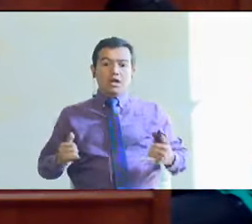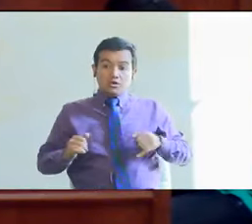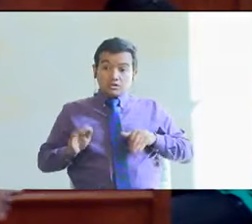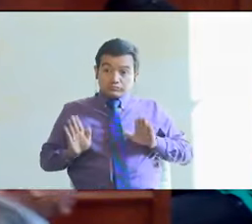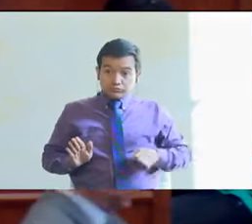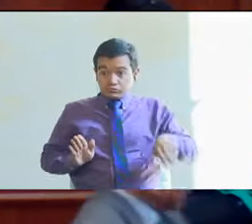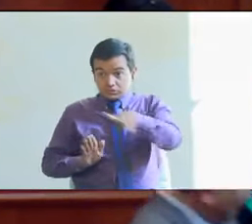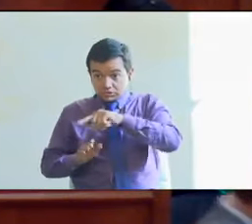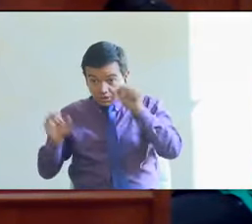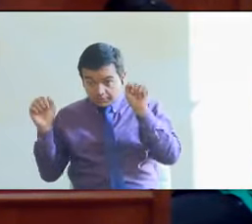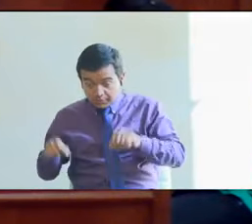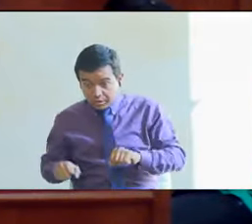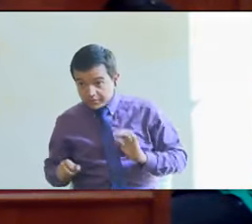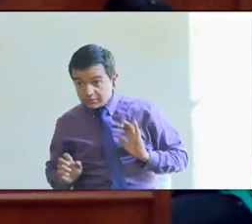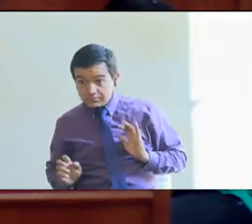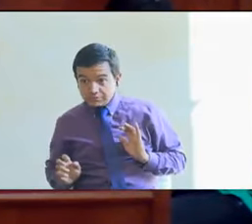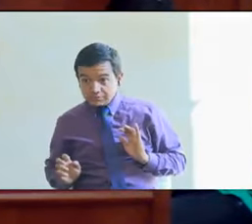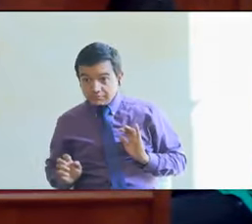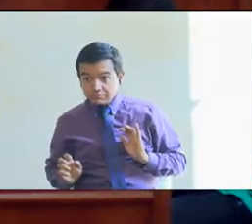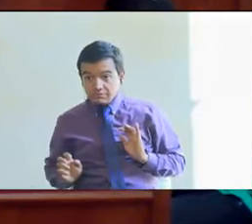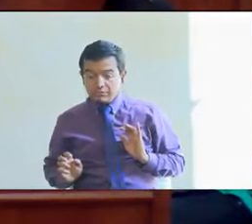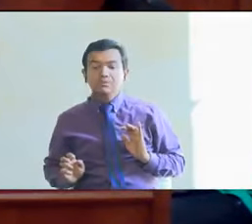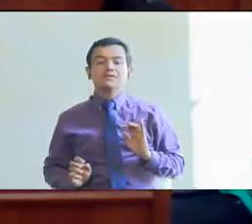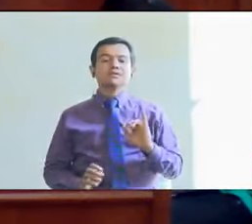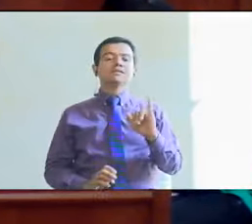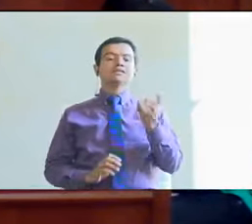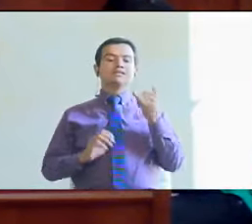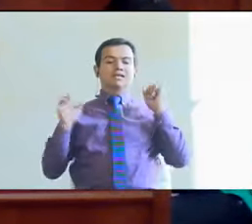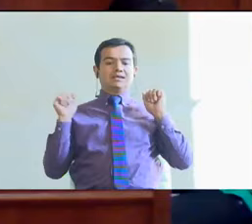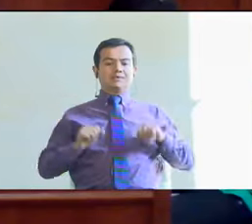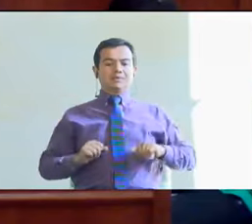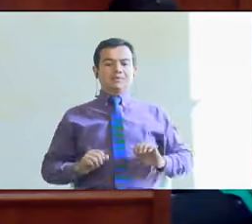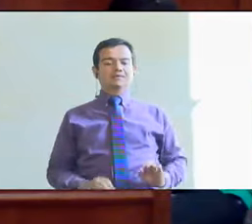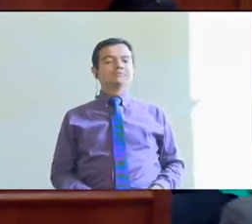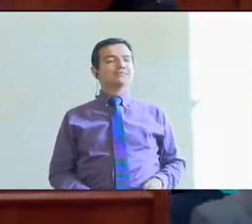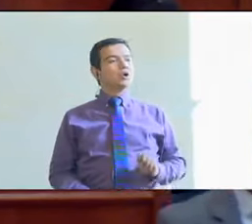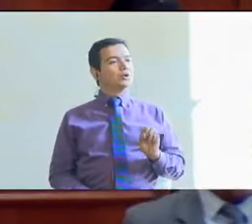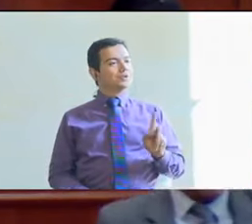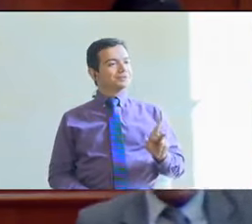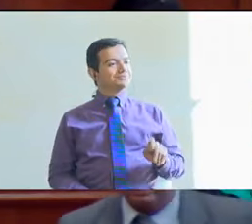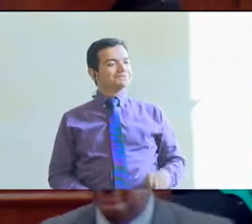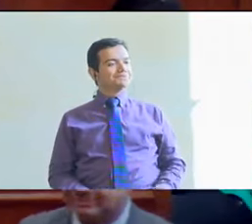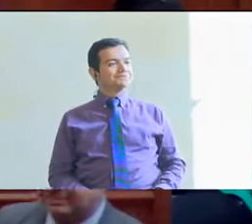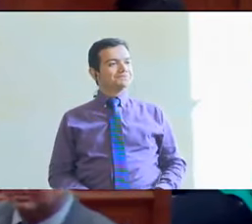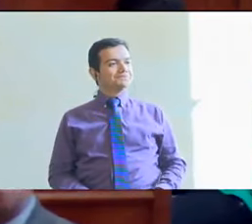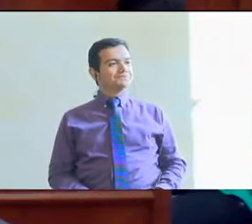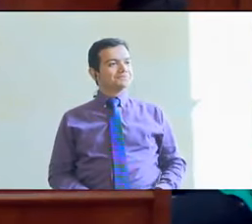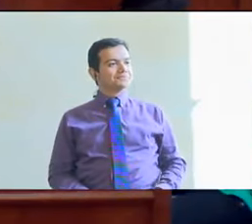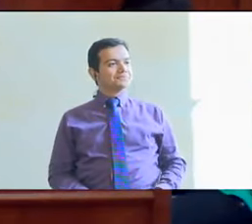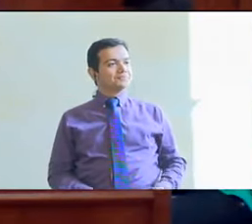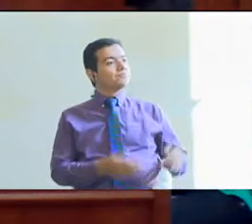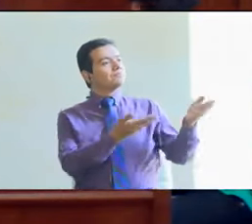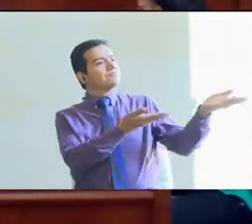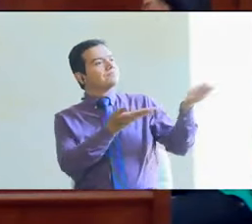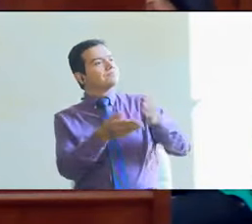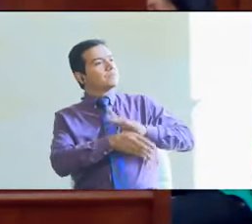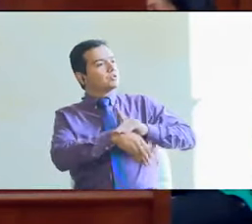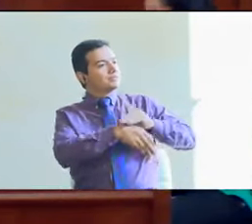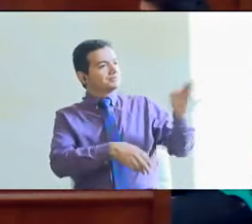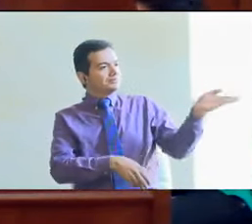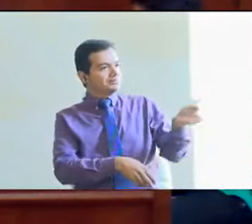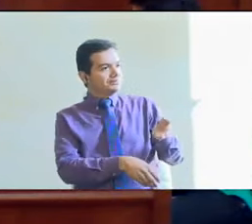aprueba la plenaria la sesión informal ha sido aprobada señor presidente Gracias tiene la